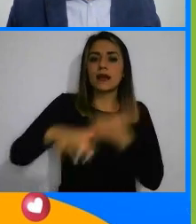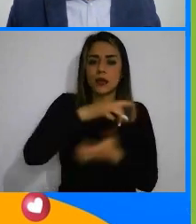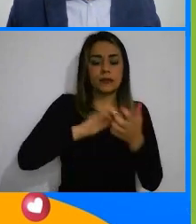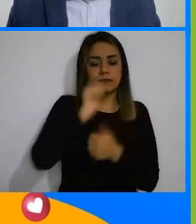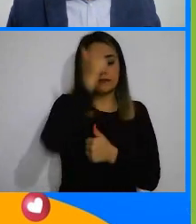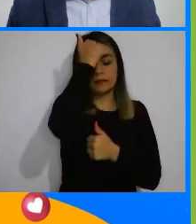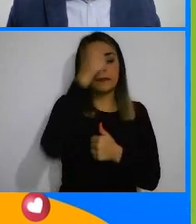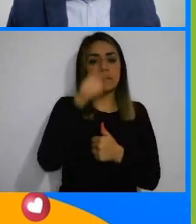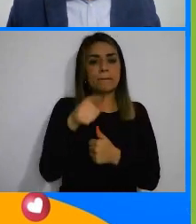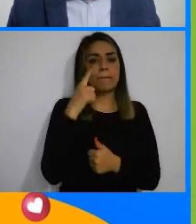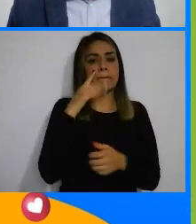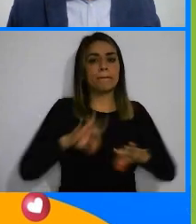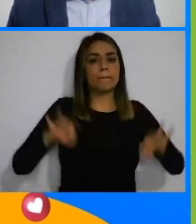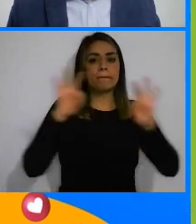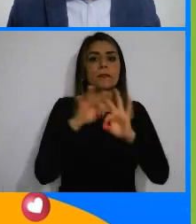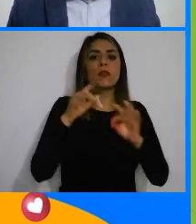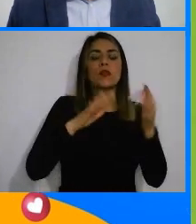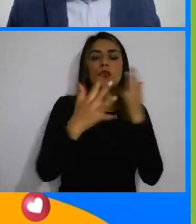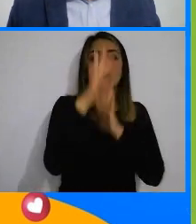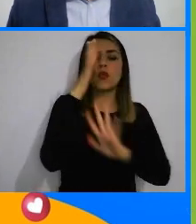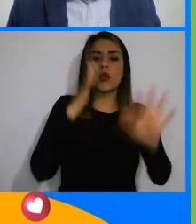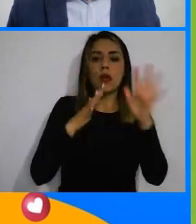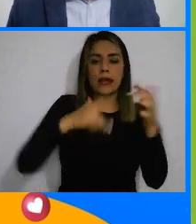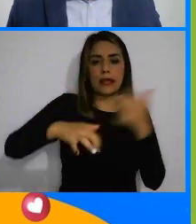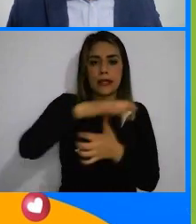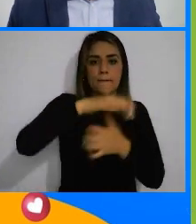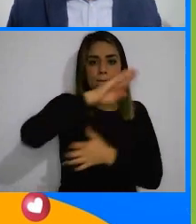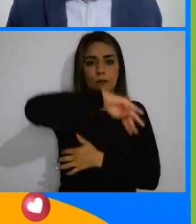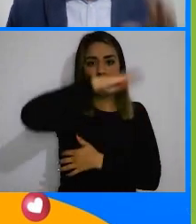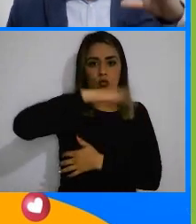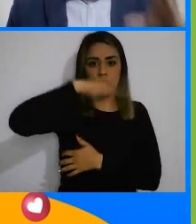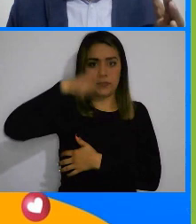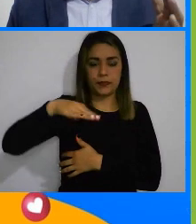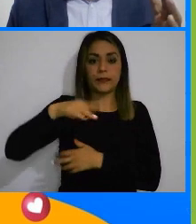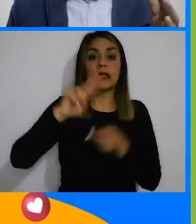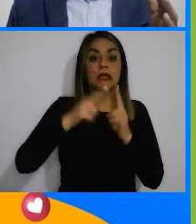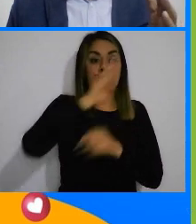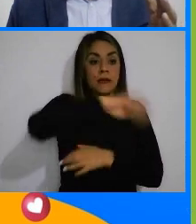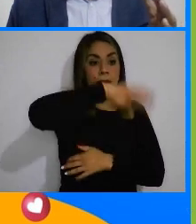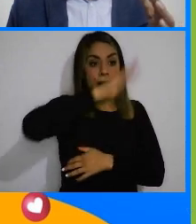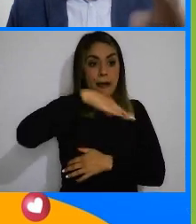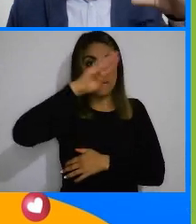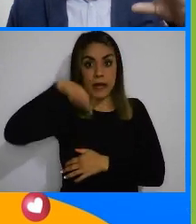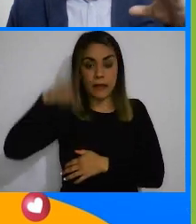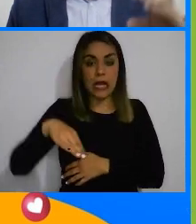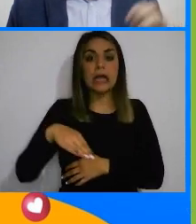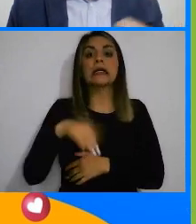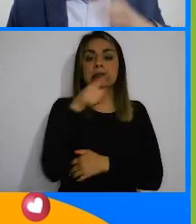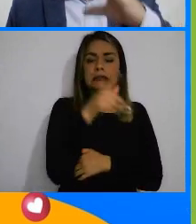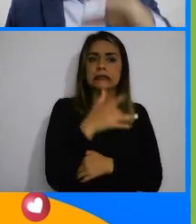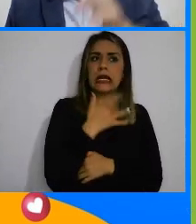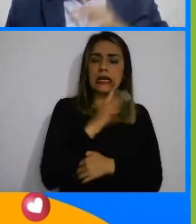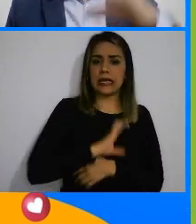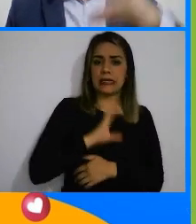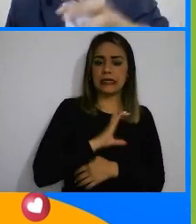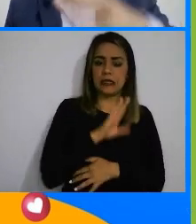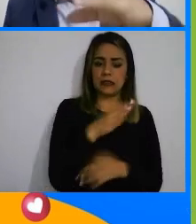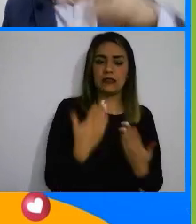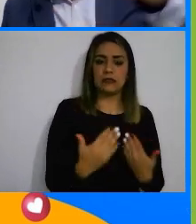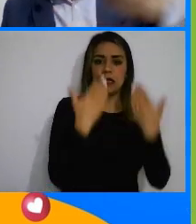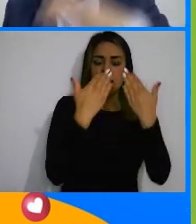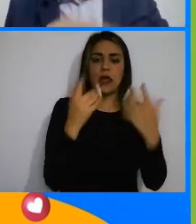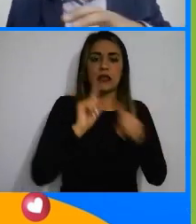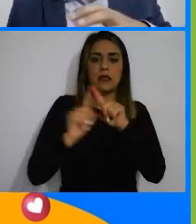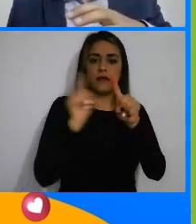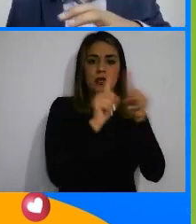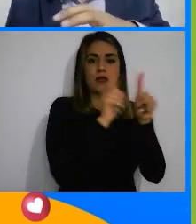fundamentales en un ecosistema montañoso. O sea, el sistema montañoso, ¿sí? Da unas características que permiten que se formen diferentes